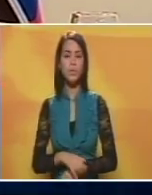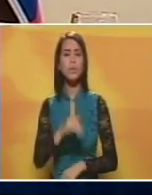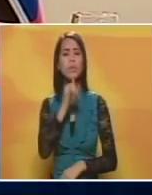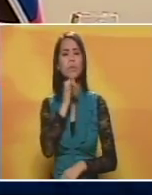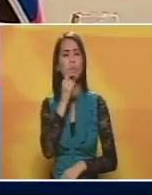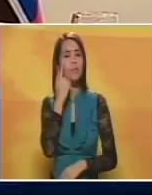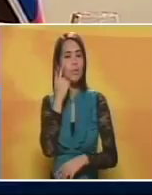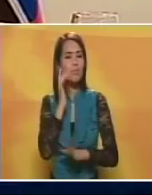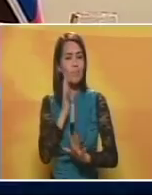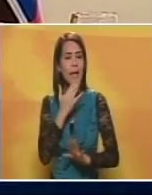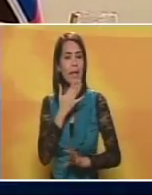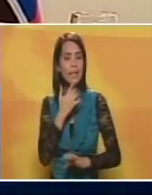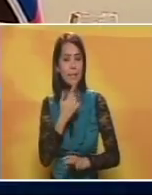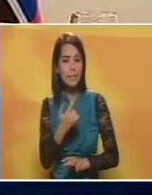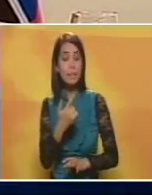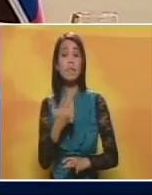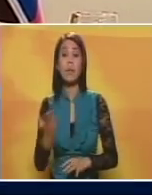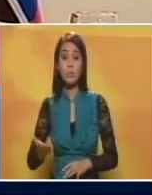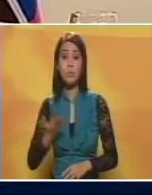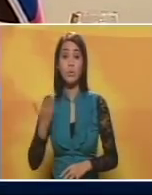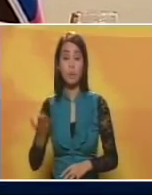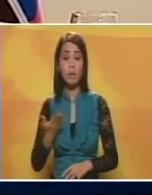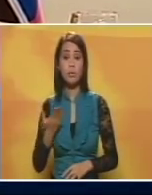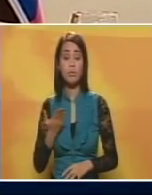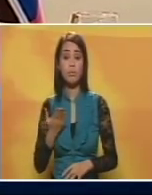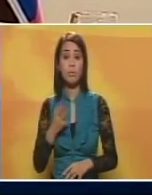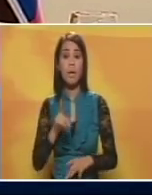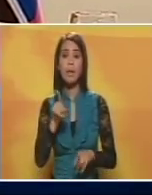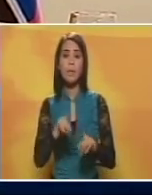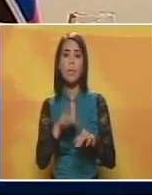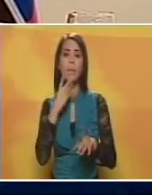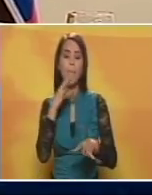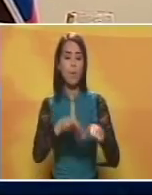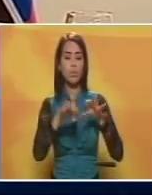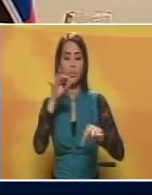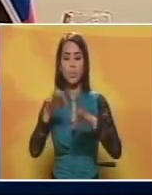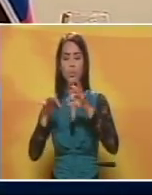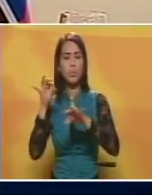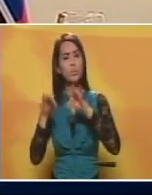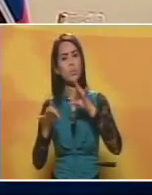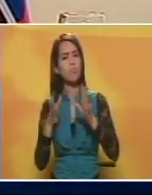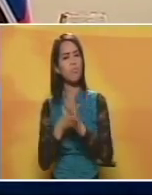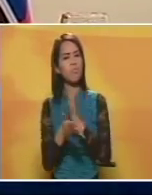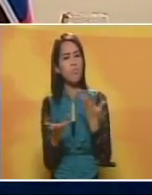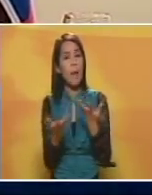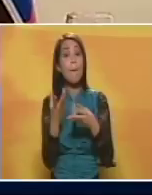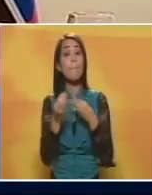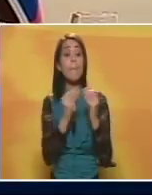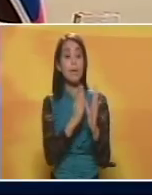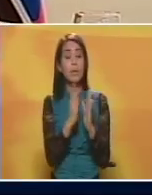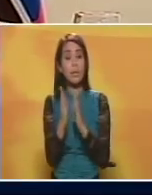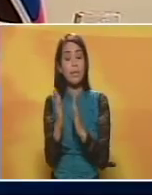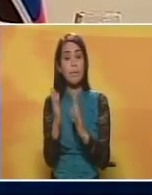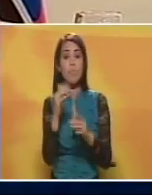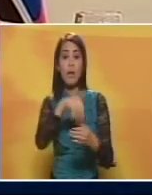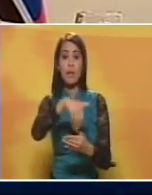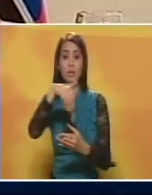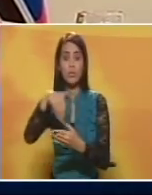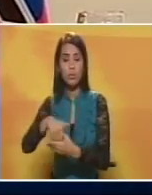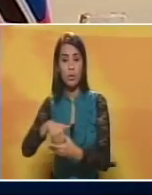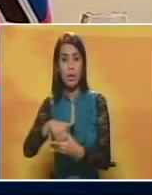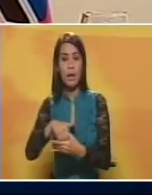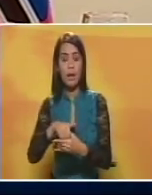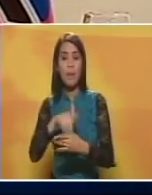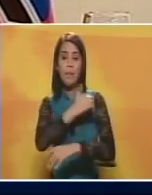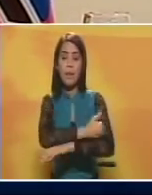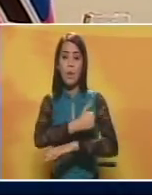les quiero dar, que también es bien importante, que en el sorteo que se hizo para los organismos electorales subalternos de la